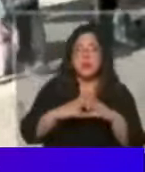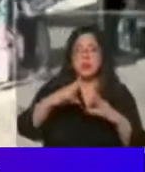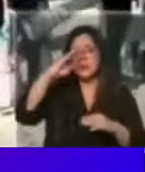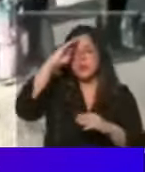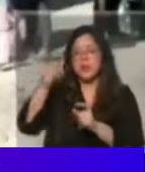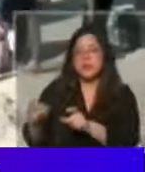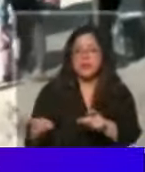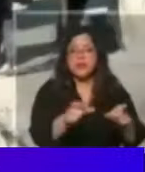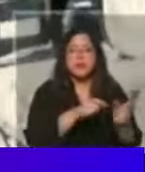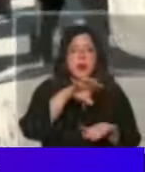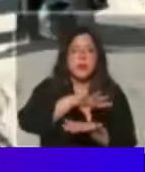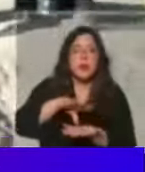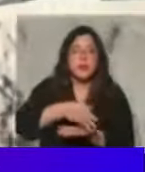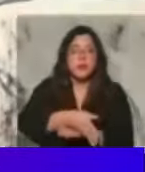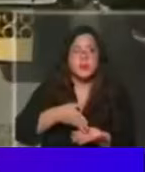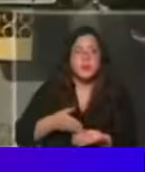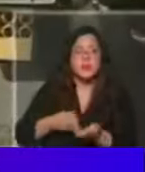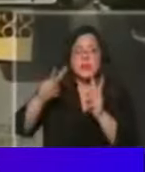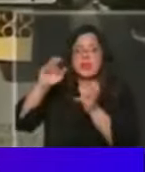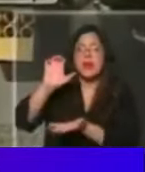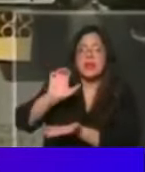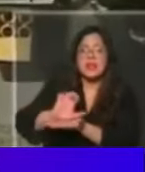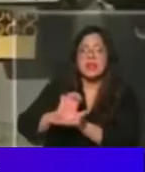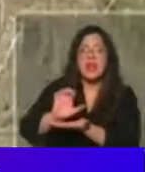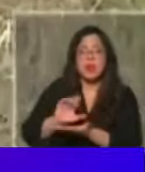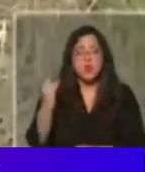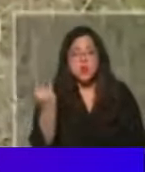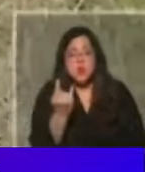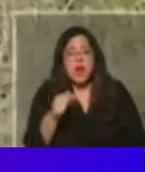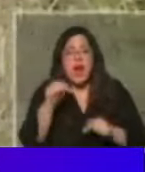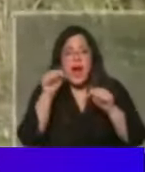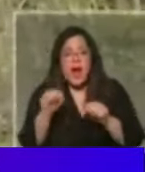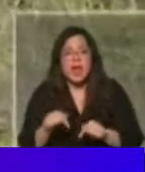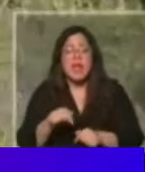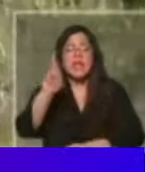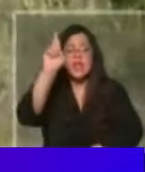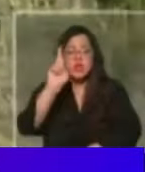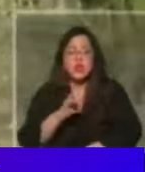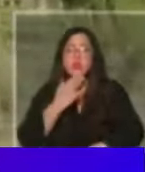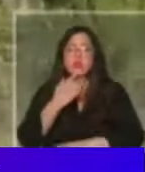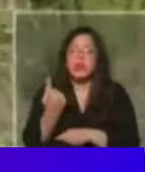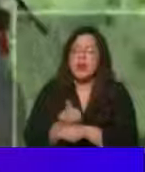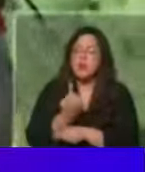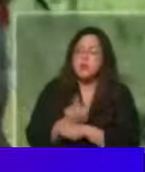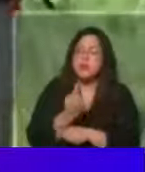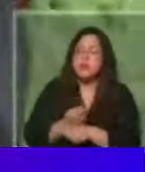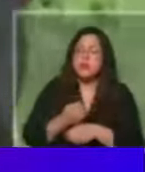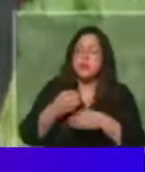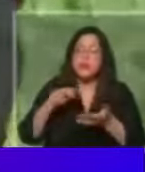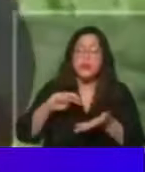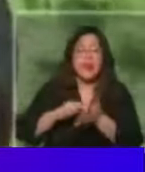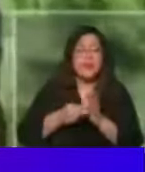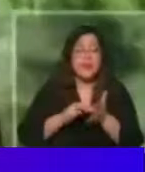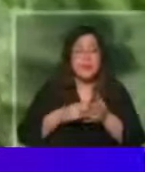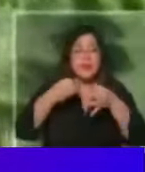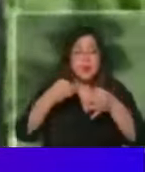las fronteras, el estado de excepción en la macrozona sur y el debate sobre ampliar sus labores ante la crisis de